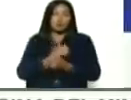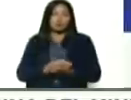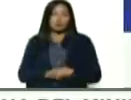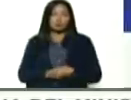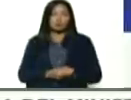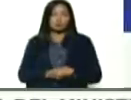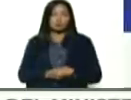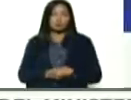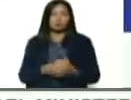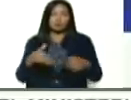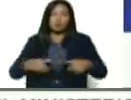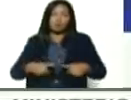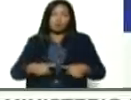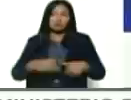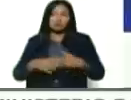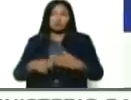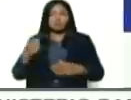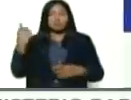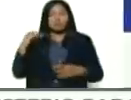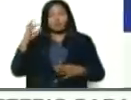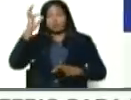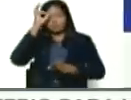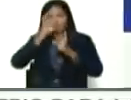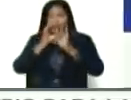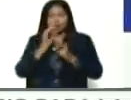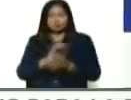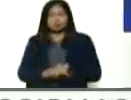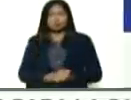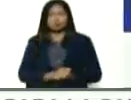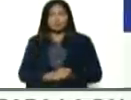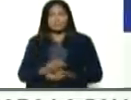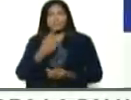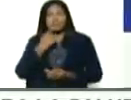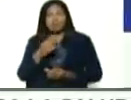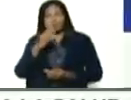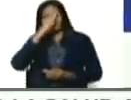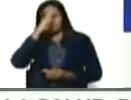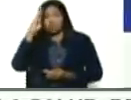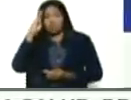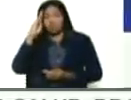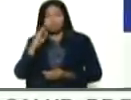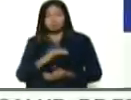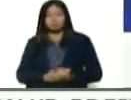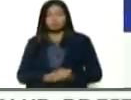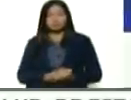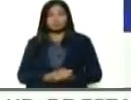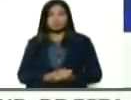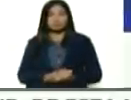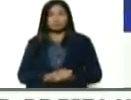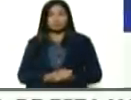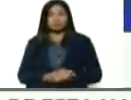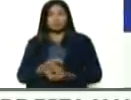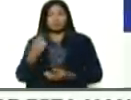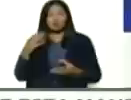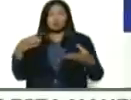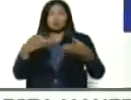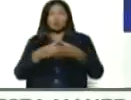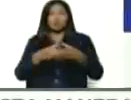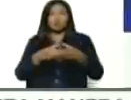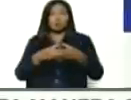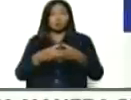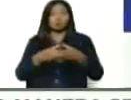dedicación tengo una gran fe me dijo diosdado se nombró una comisión paritaria